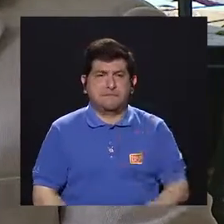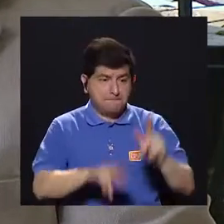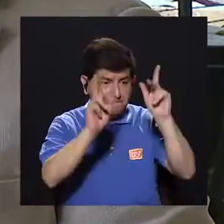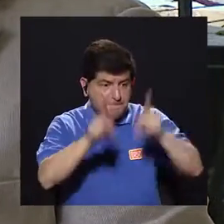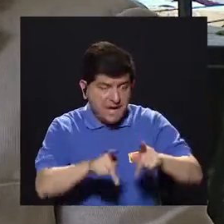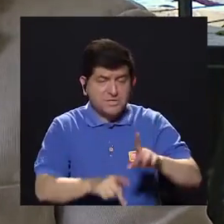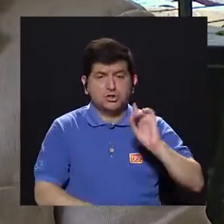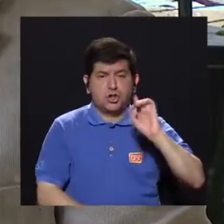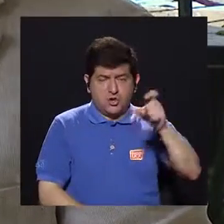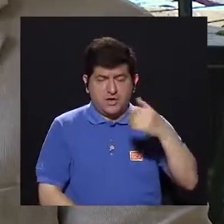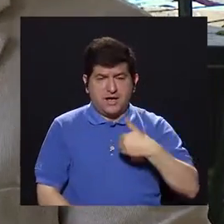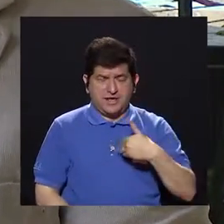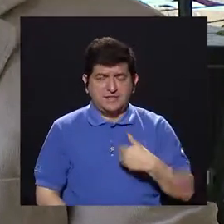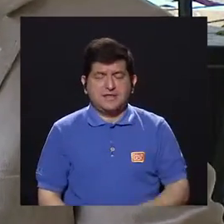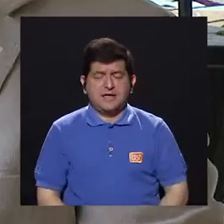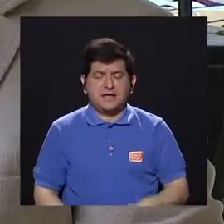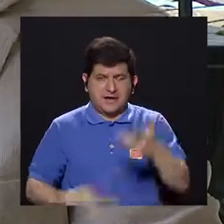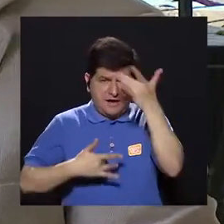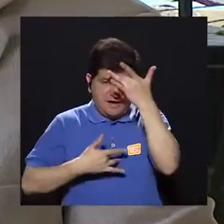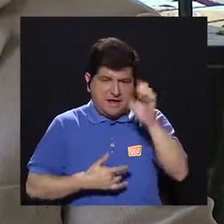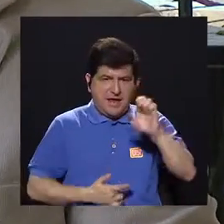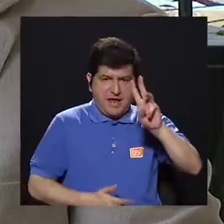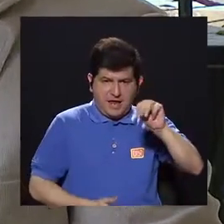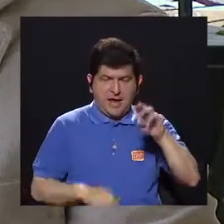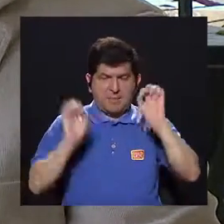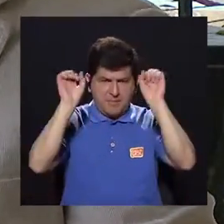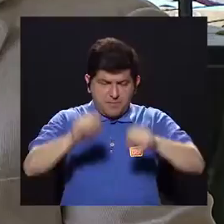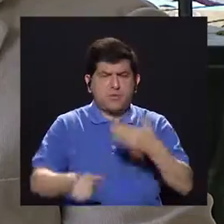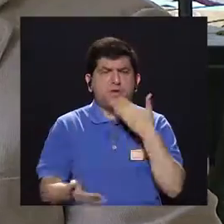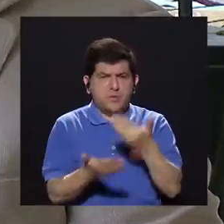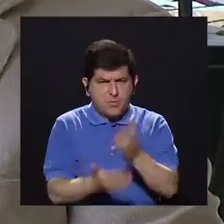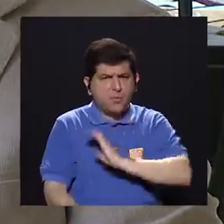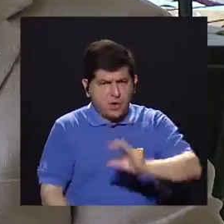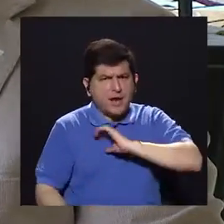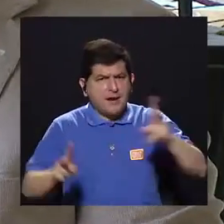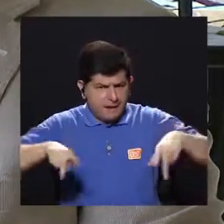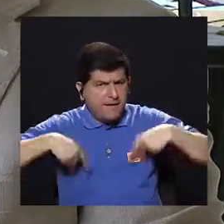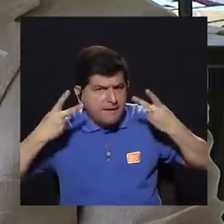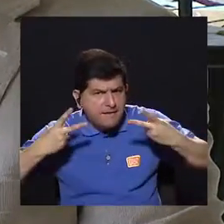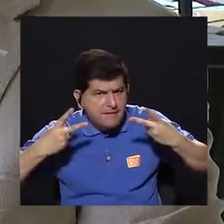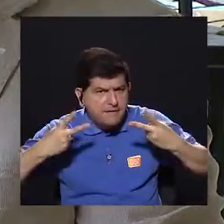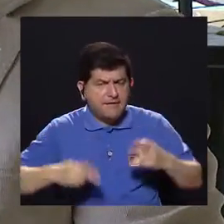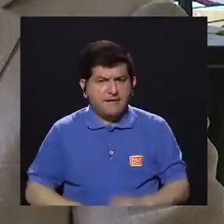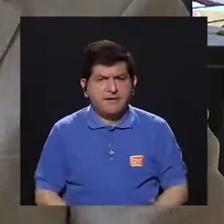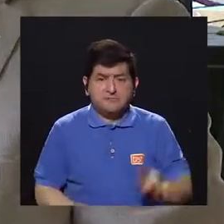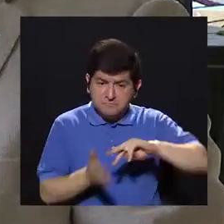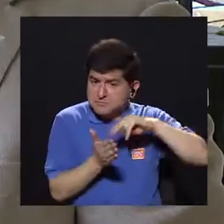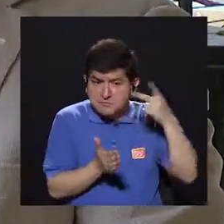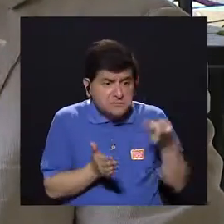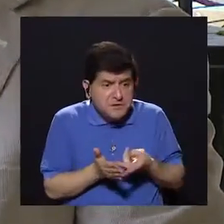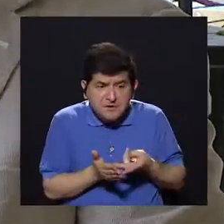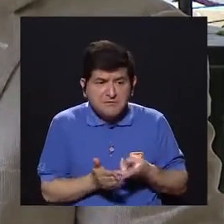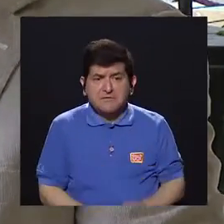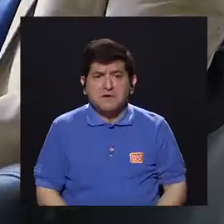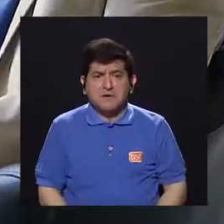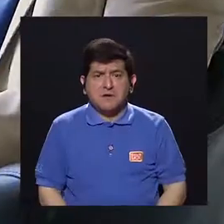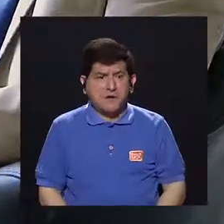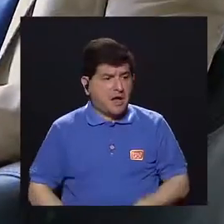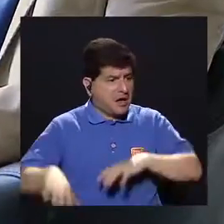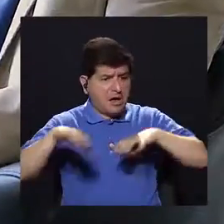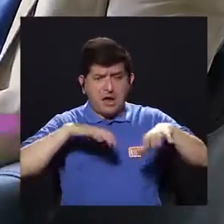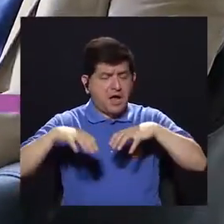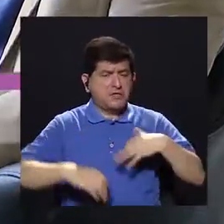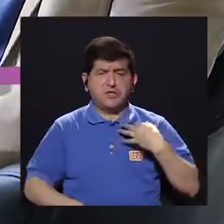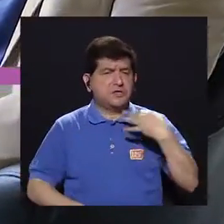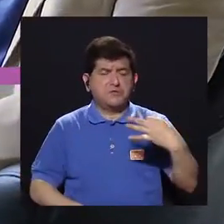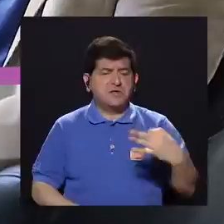puede tener una buena calidad de vida y podría, pues, incorporarse en las actividades de vida diaria de una manera muy satisfactoria. Cuando uno